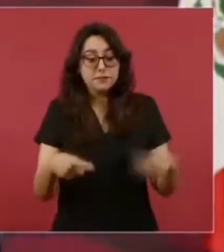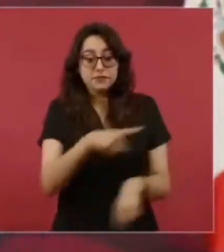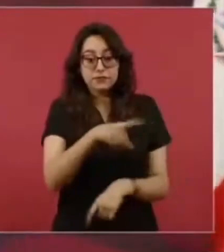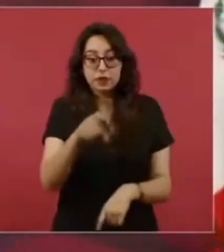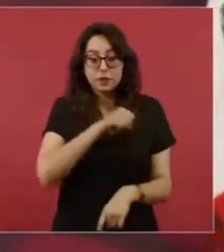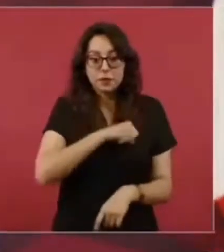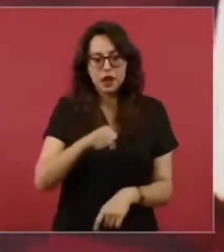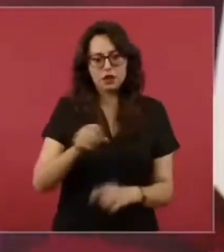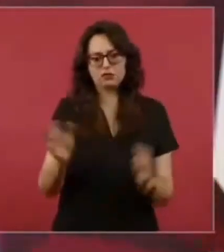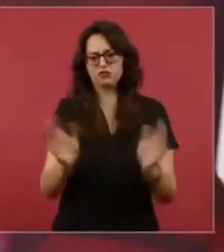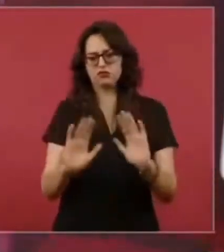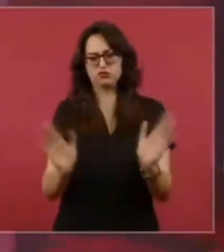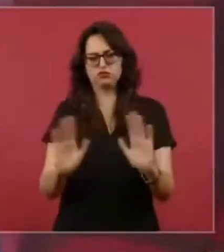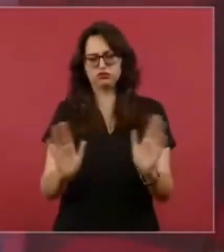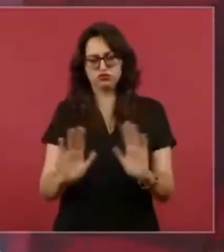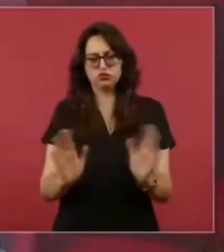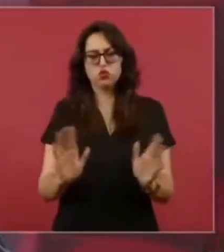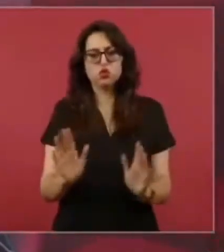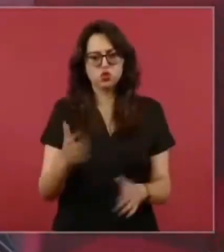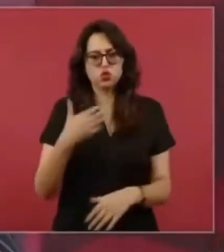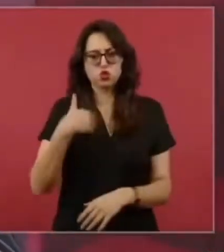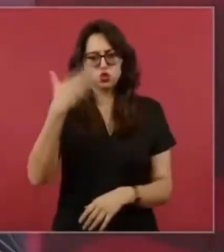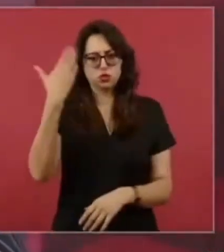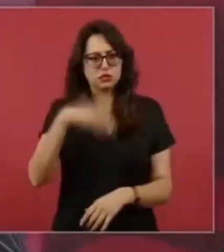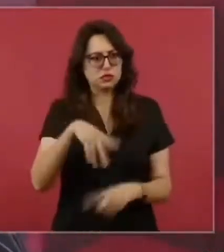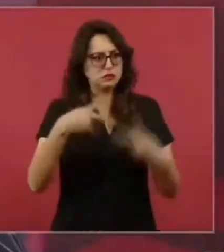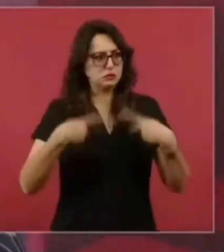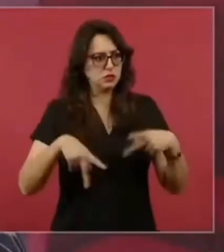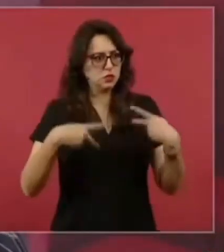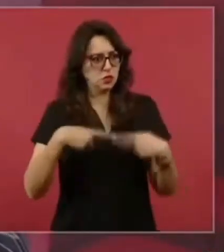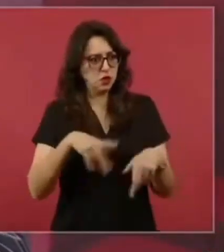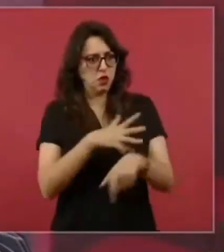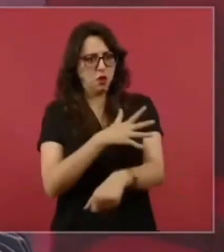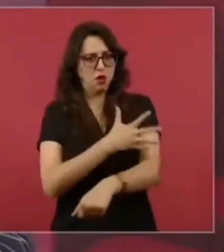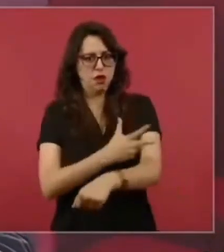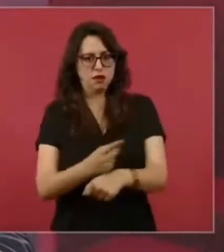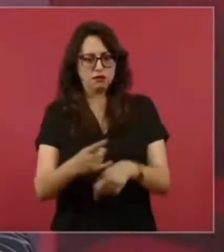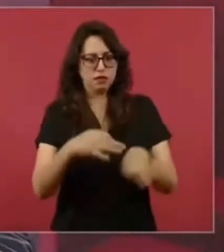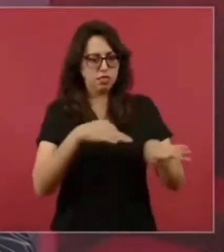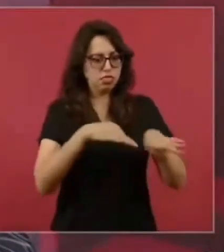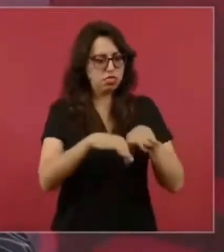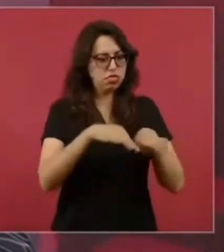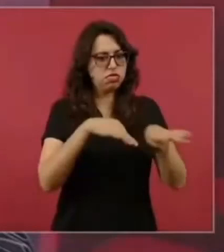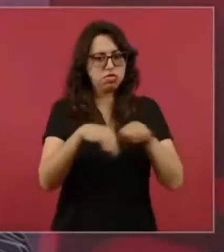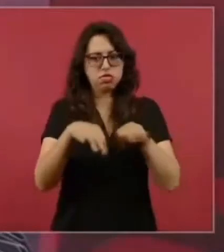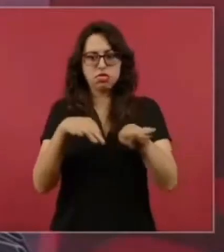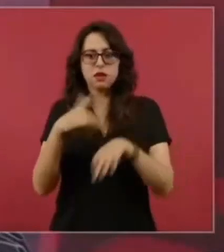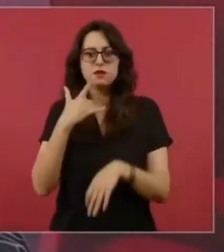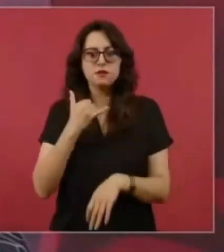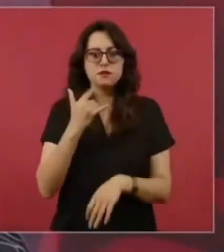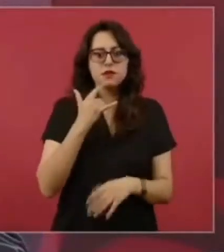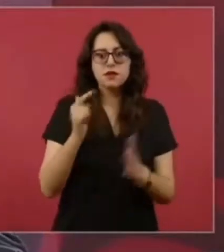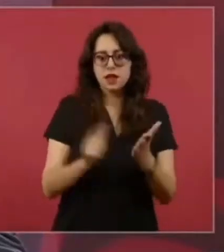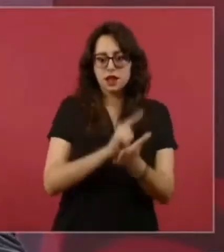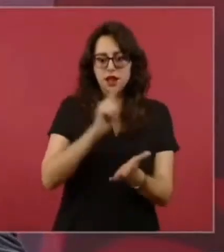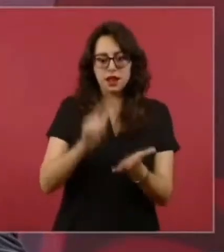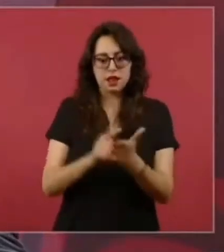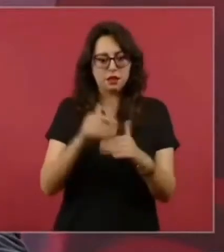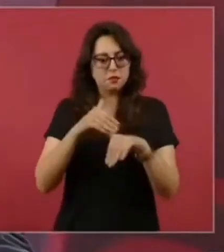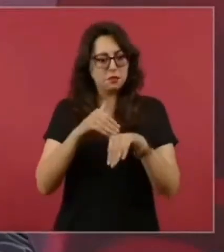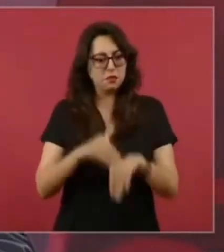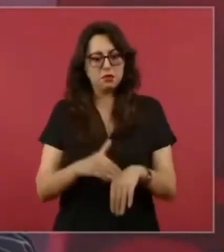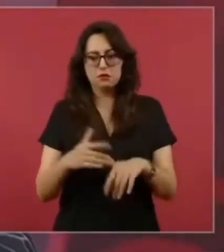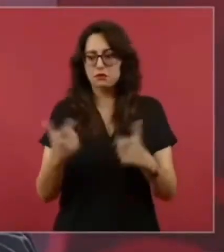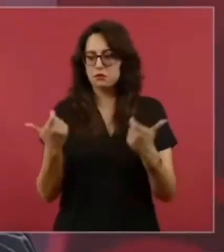Hay mucha gente que ha hecho su patrimonio con trabajo, con esfuerzo, de conformidad con la ley y merece